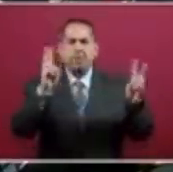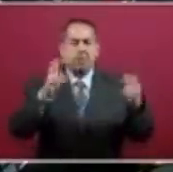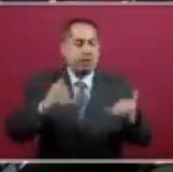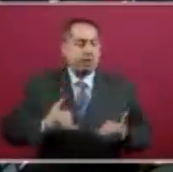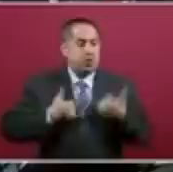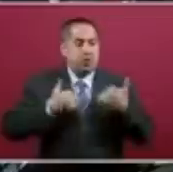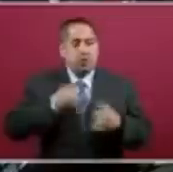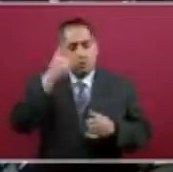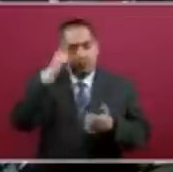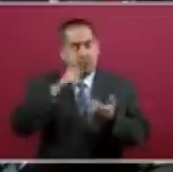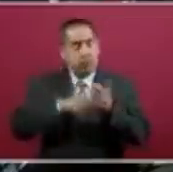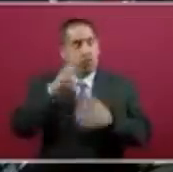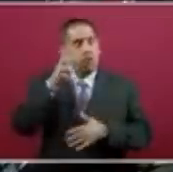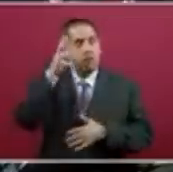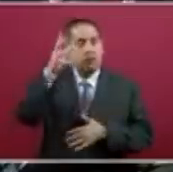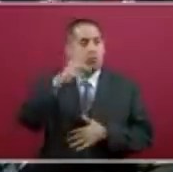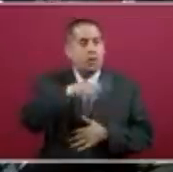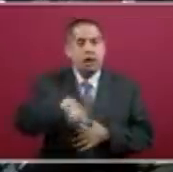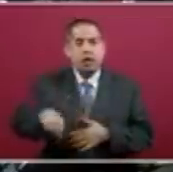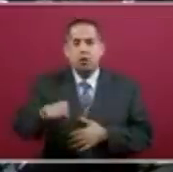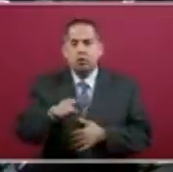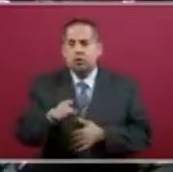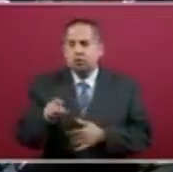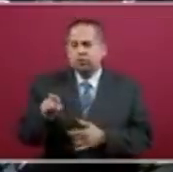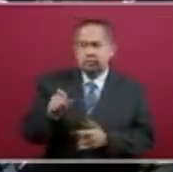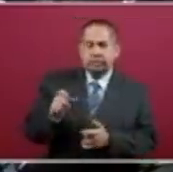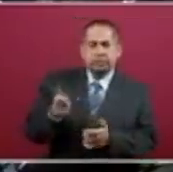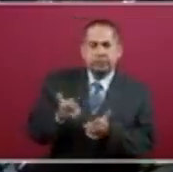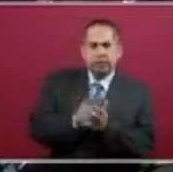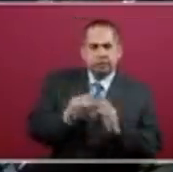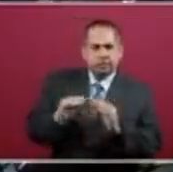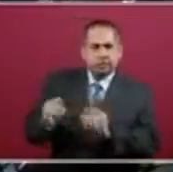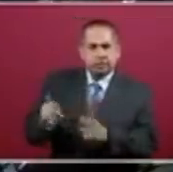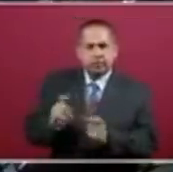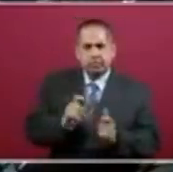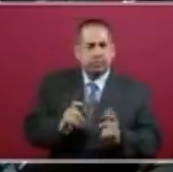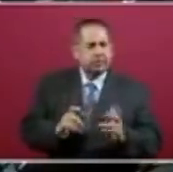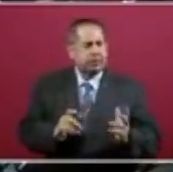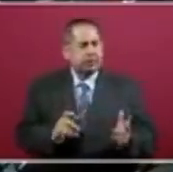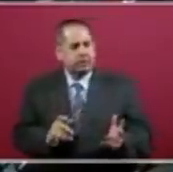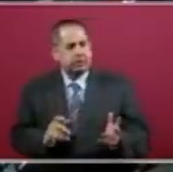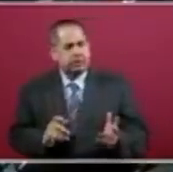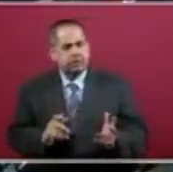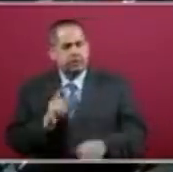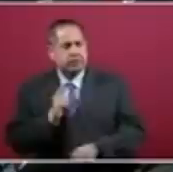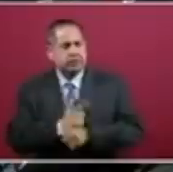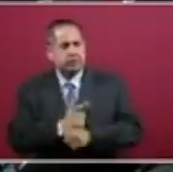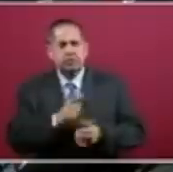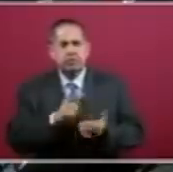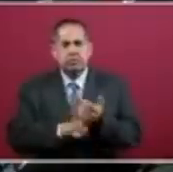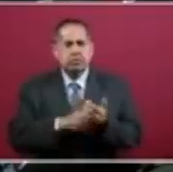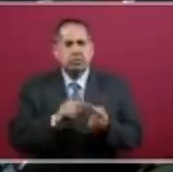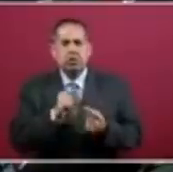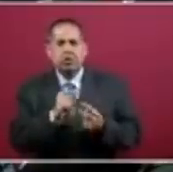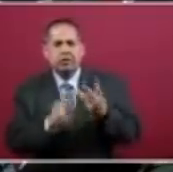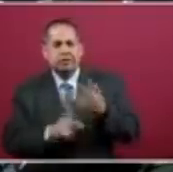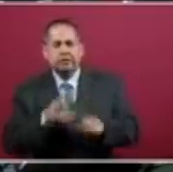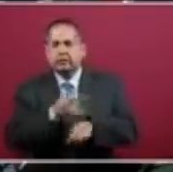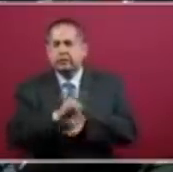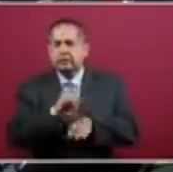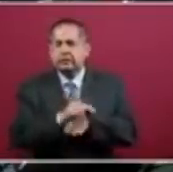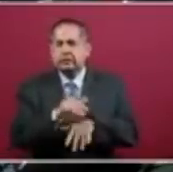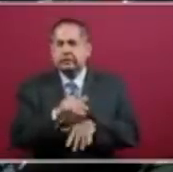Futuro que querían cobrar a los becarios por las tutorías? Preguntarle si han detectado esta u otras irregularidades en cuanto